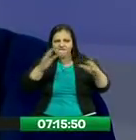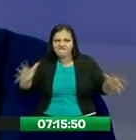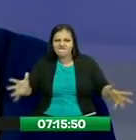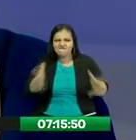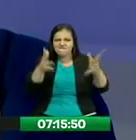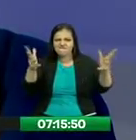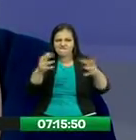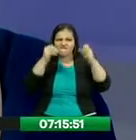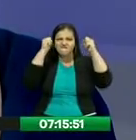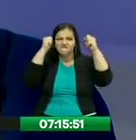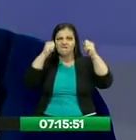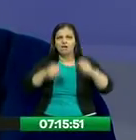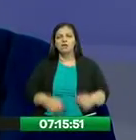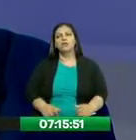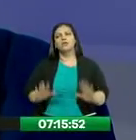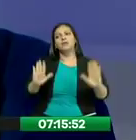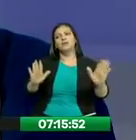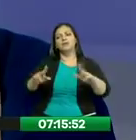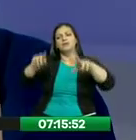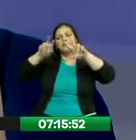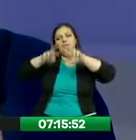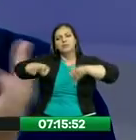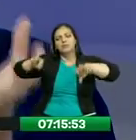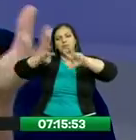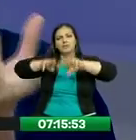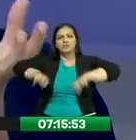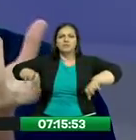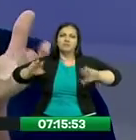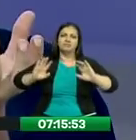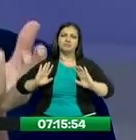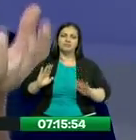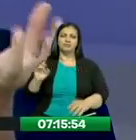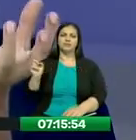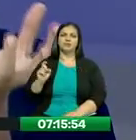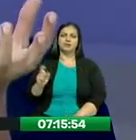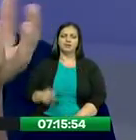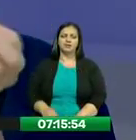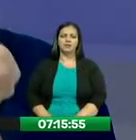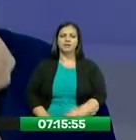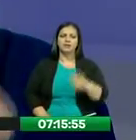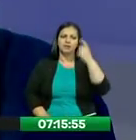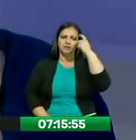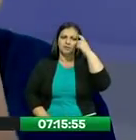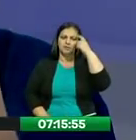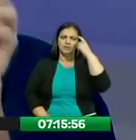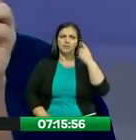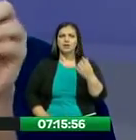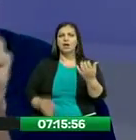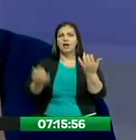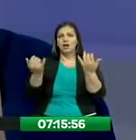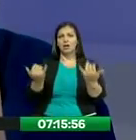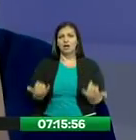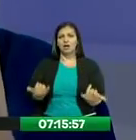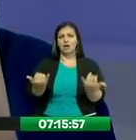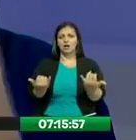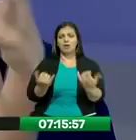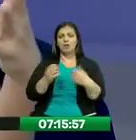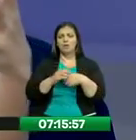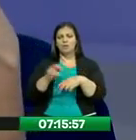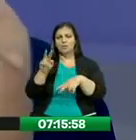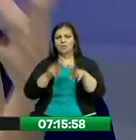sé si políticamente se vaya a hacer, porque creo que al ni uno de los dos lados le conviene en este momento poder decir ellos si no